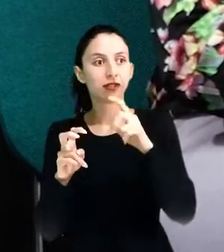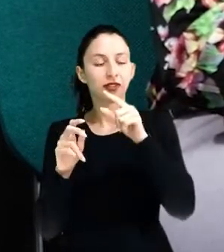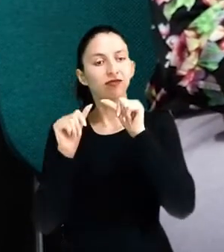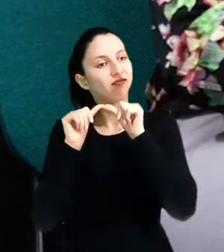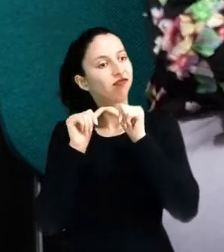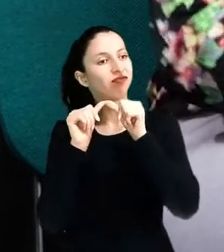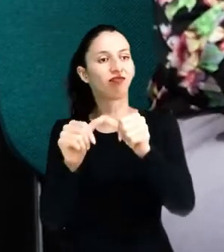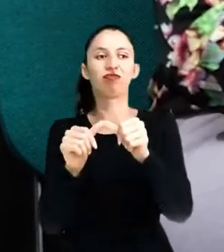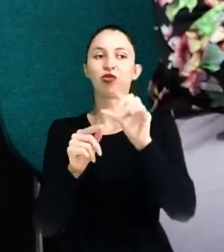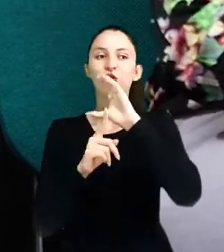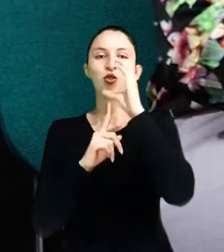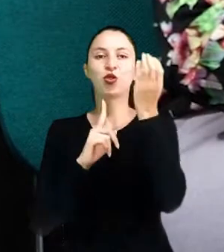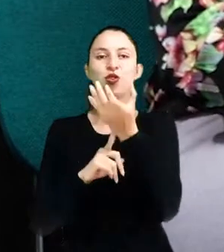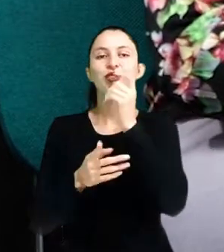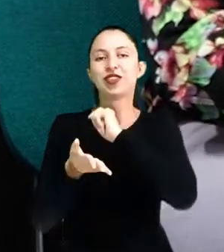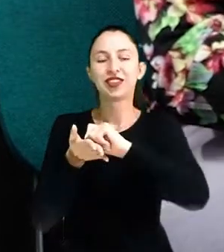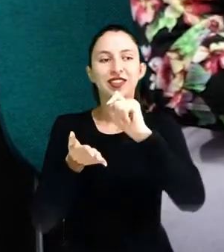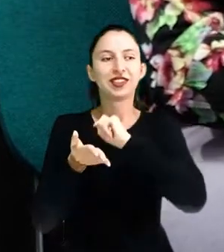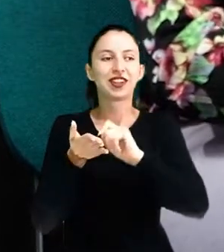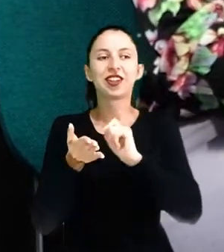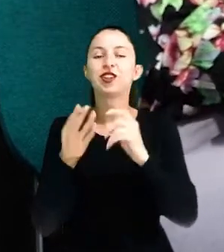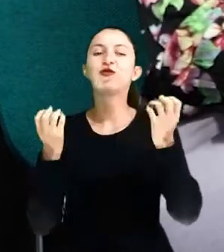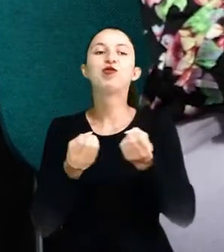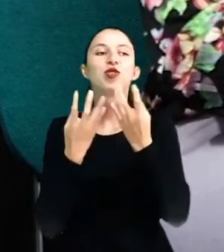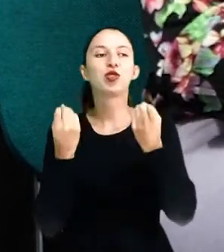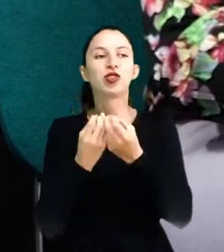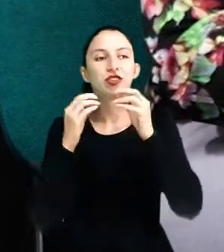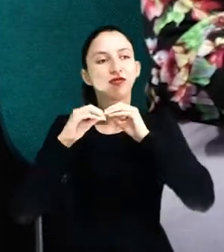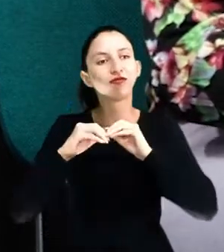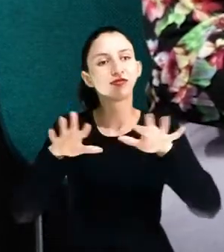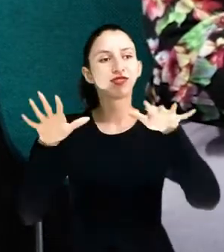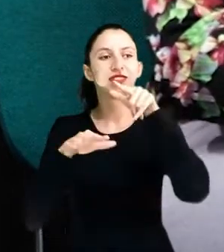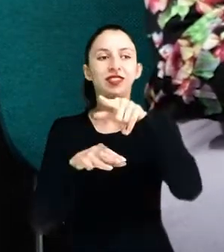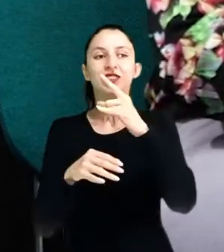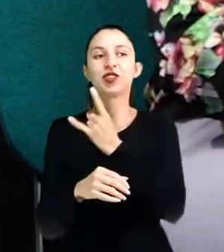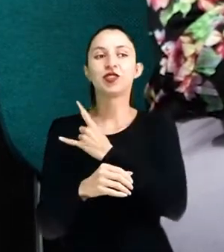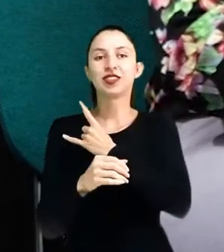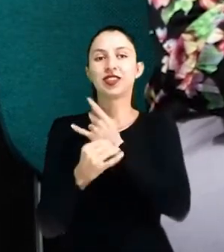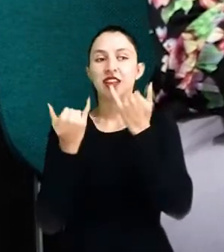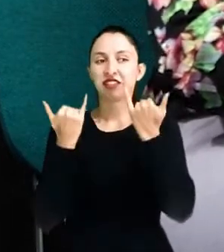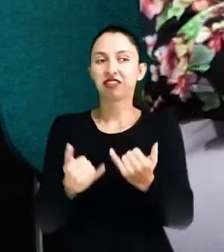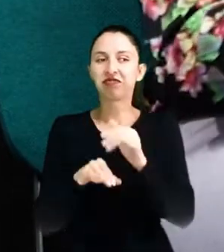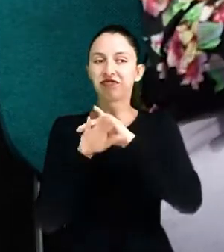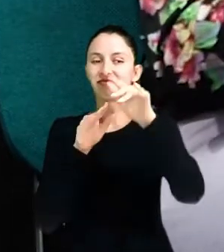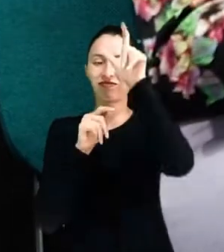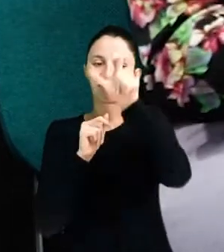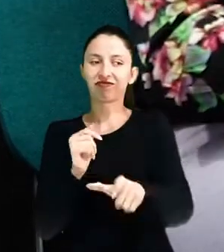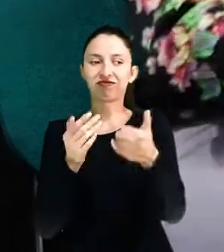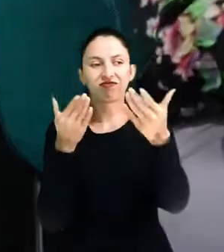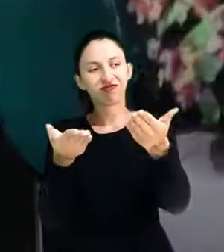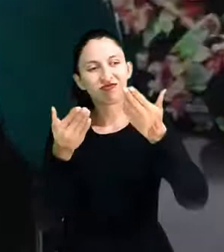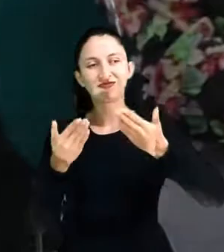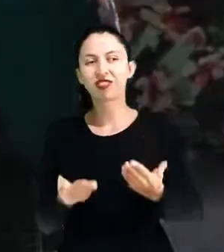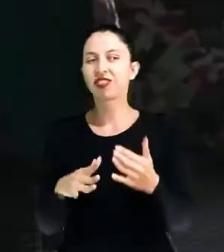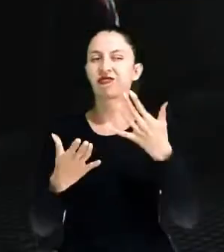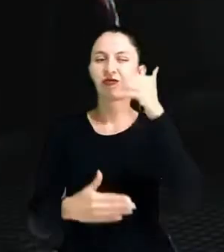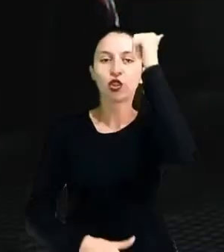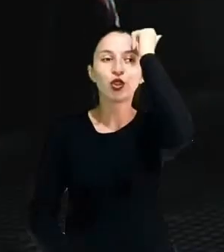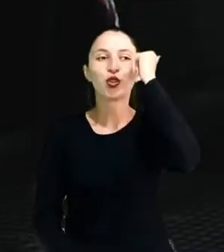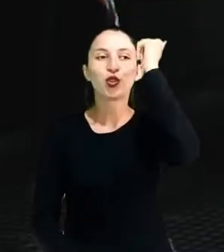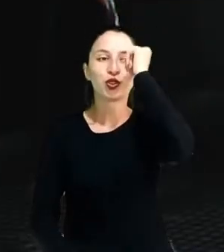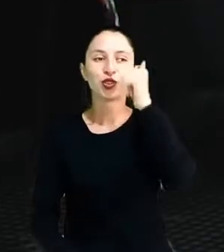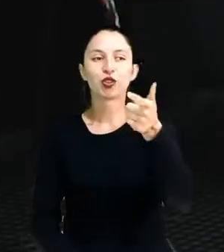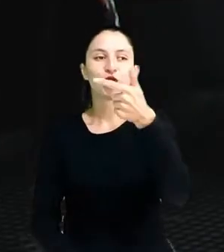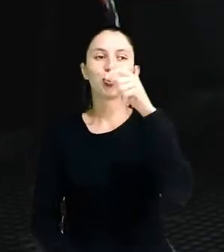esa cultura de la escritura, de la publicación. Este es el caso de nuestra invitada de hoy, así es que le damos la cordial bienvenida a